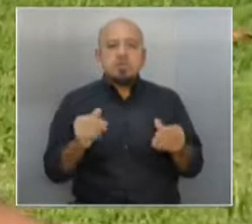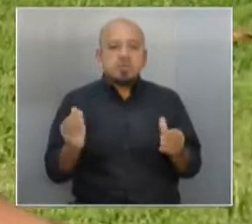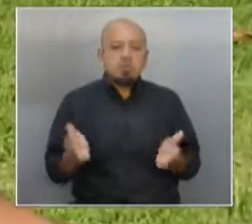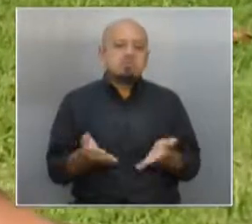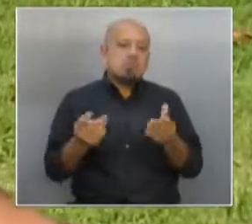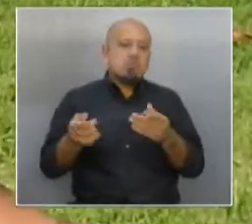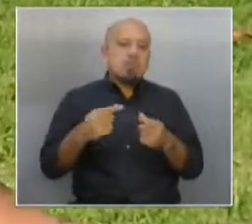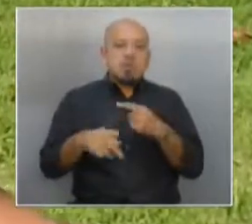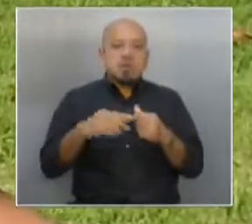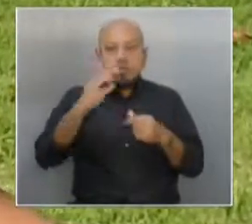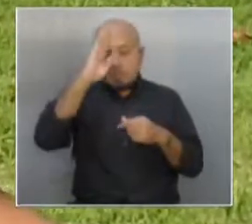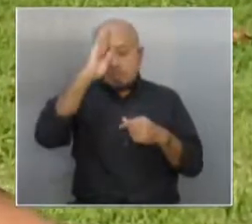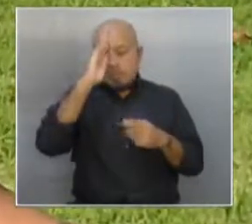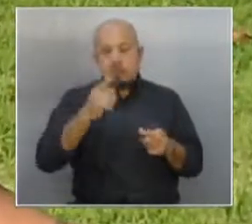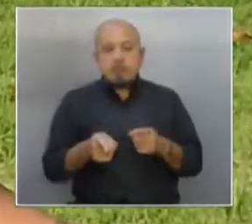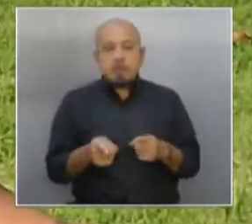más para después